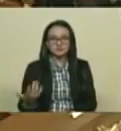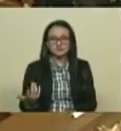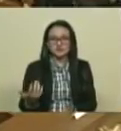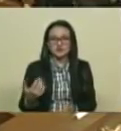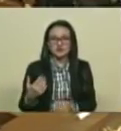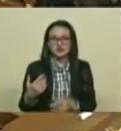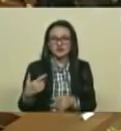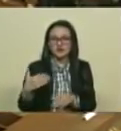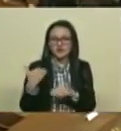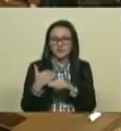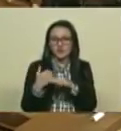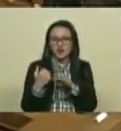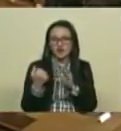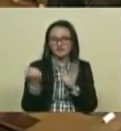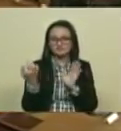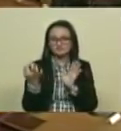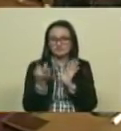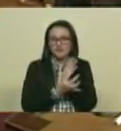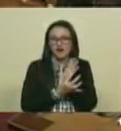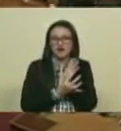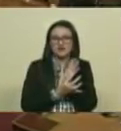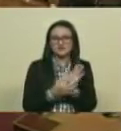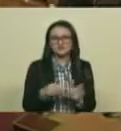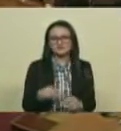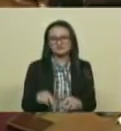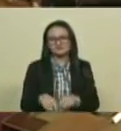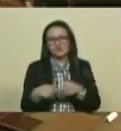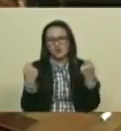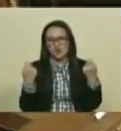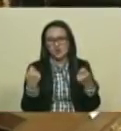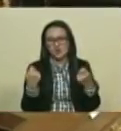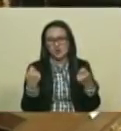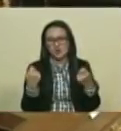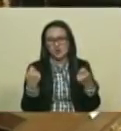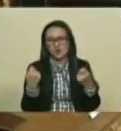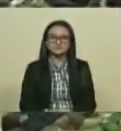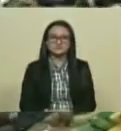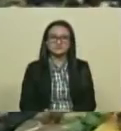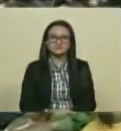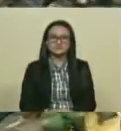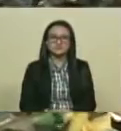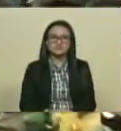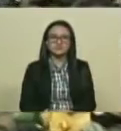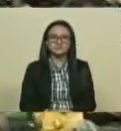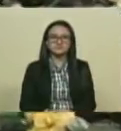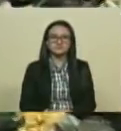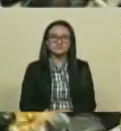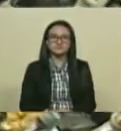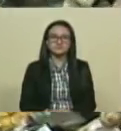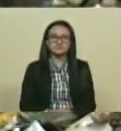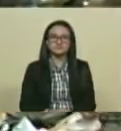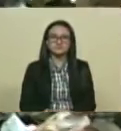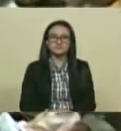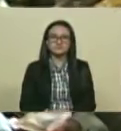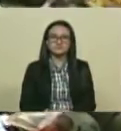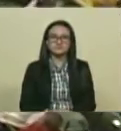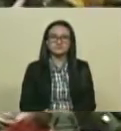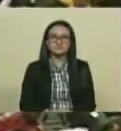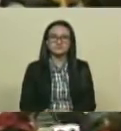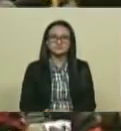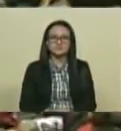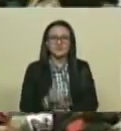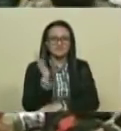manchas, de lunares en pro de la extorsión, de la corrupción, de las más